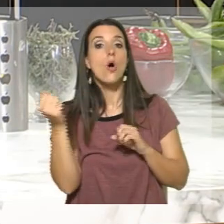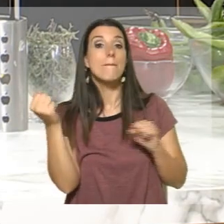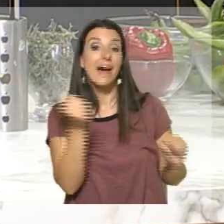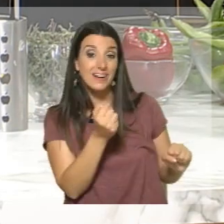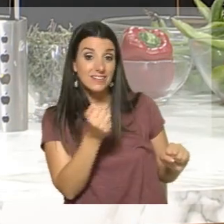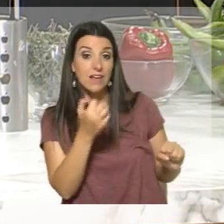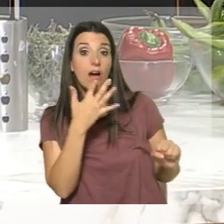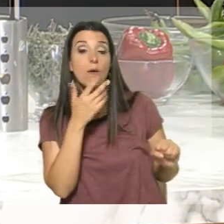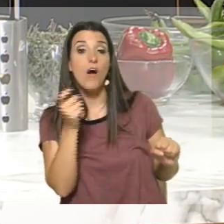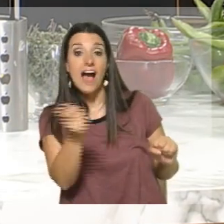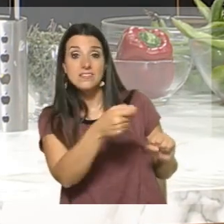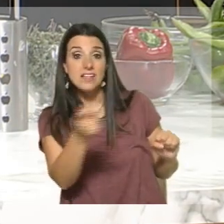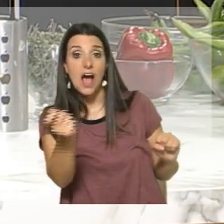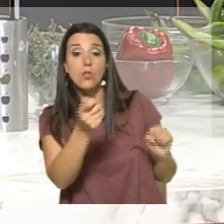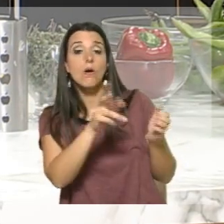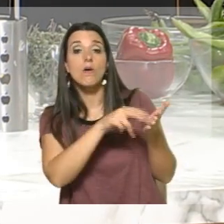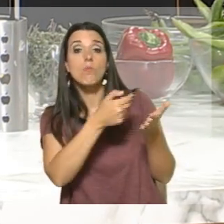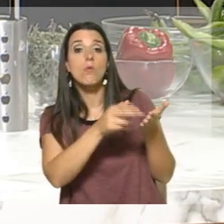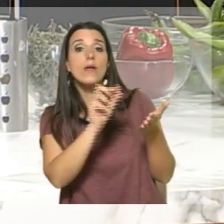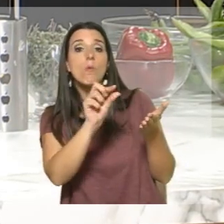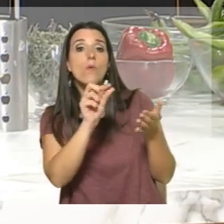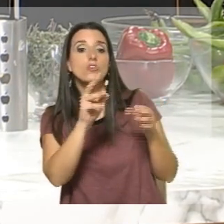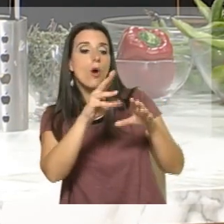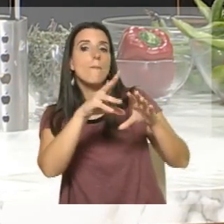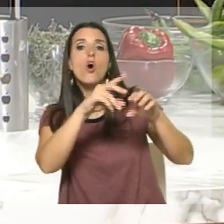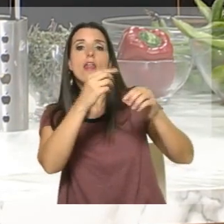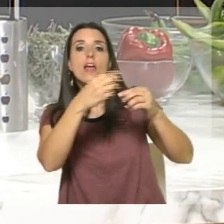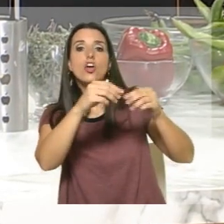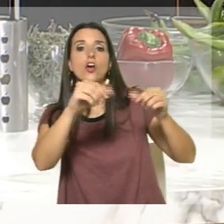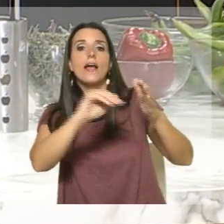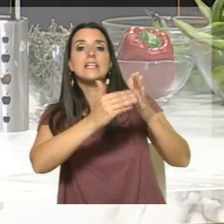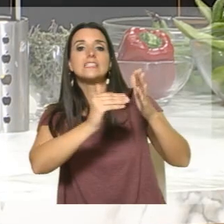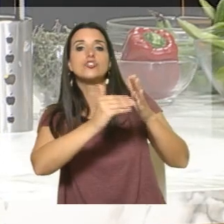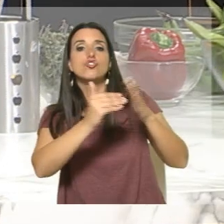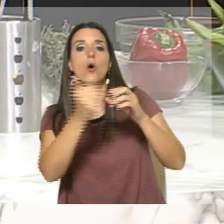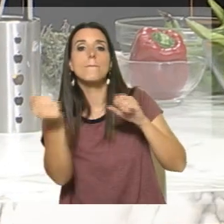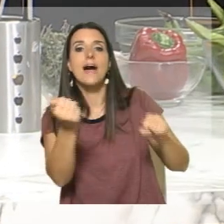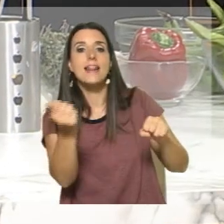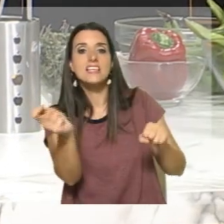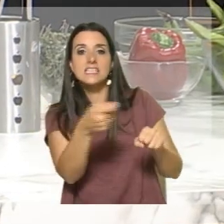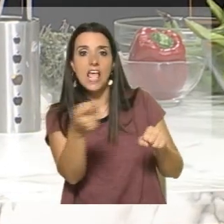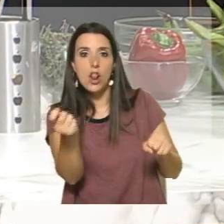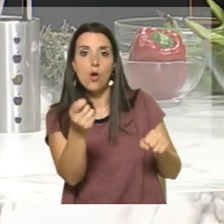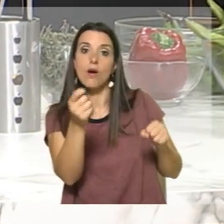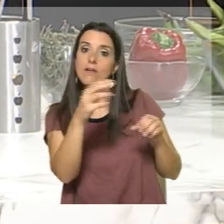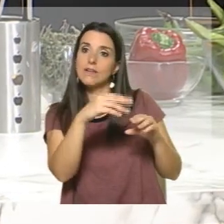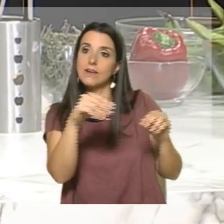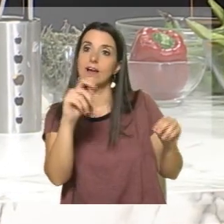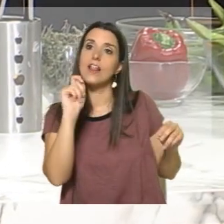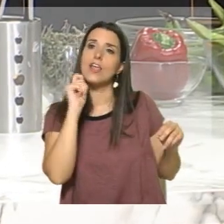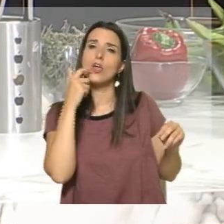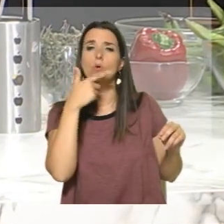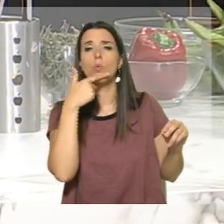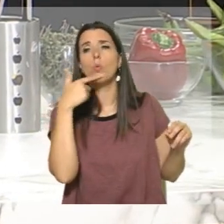aprovechás, dejás un poquito de puré en el borde, la mandás a la parrilla. Un rico quesito provolone, por ejemplo. ¡Oh, palala! ¿Eh? ¡Qué